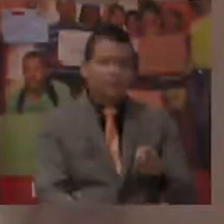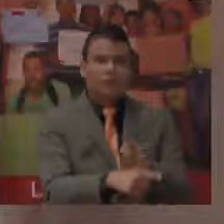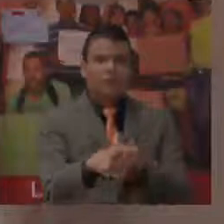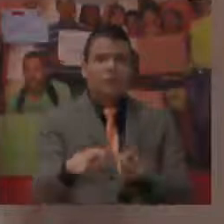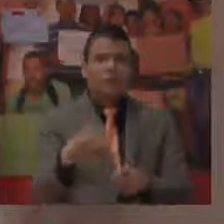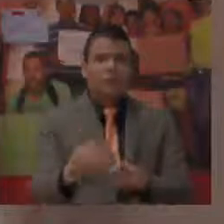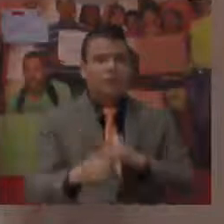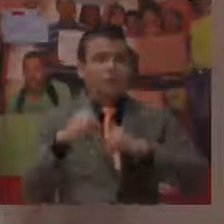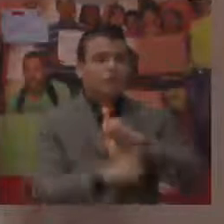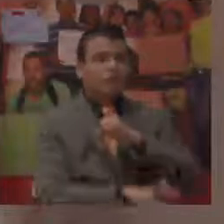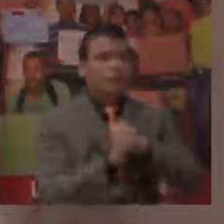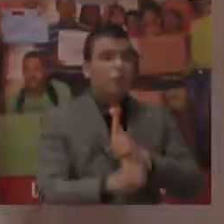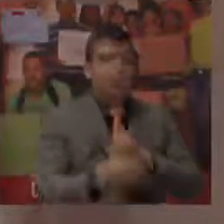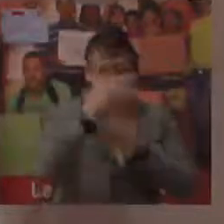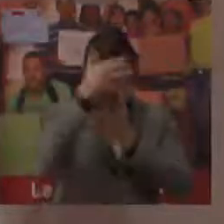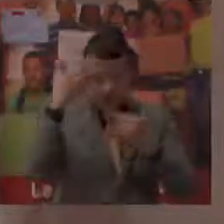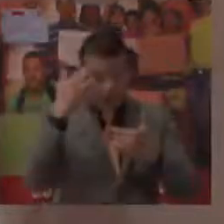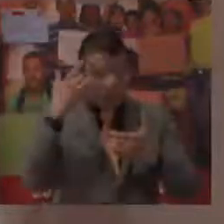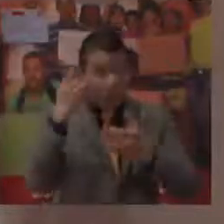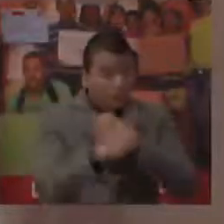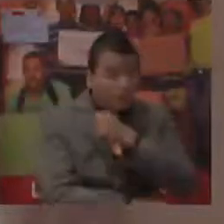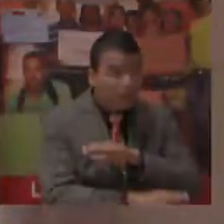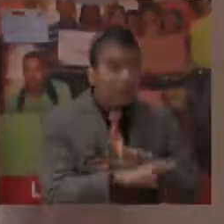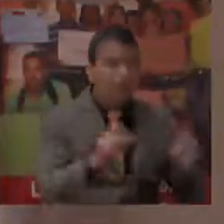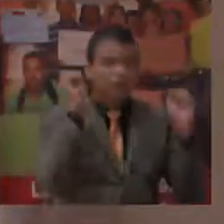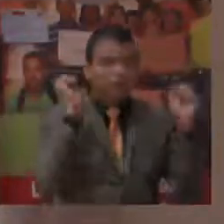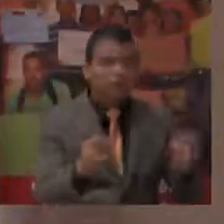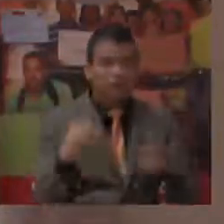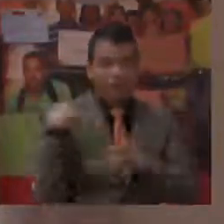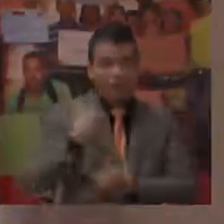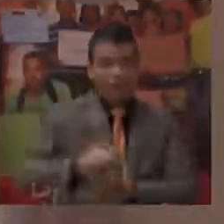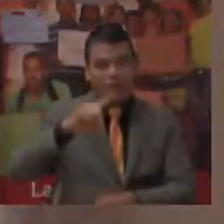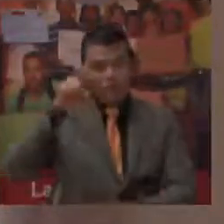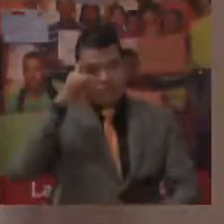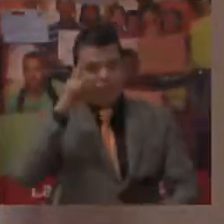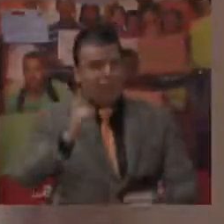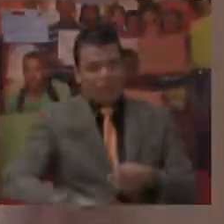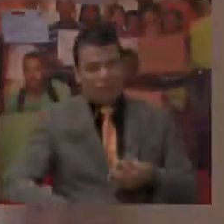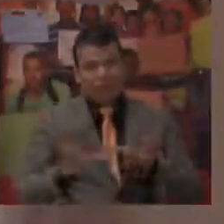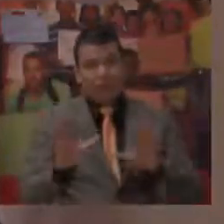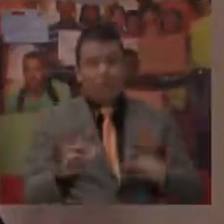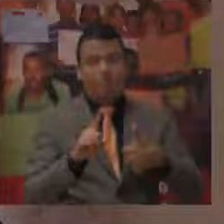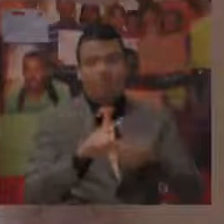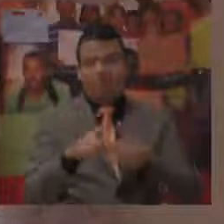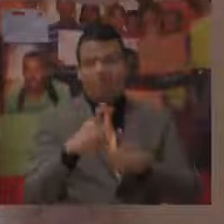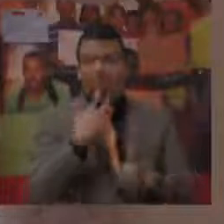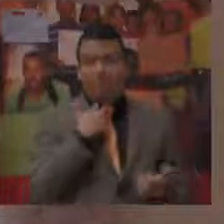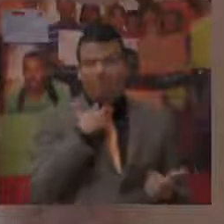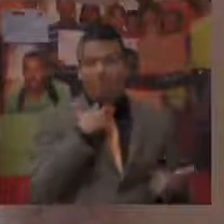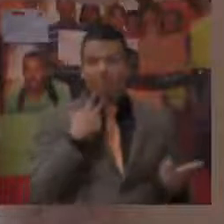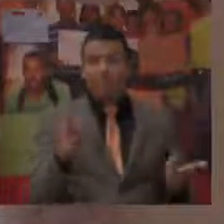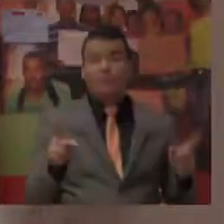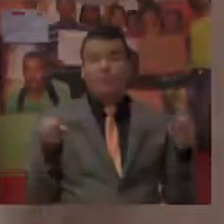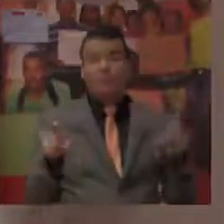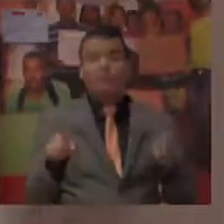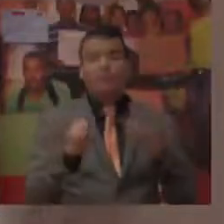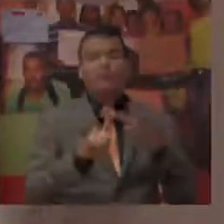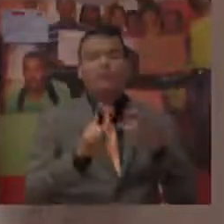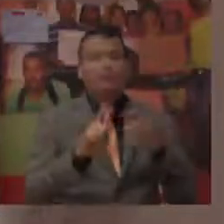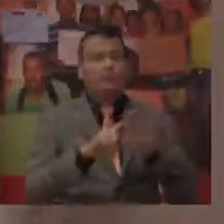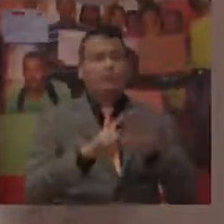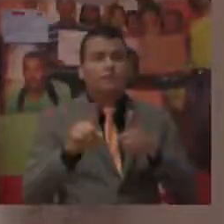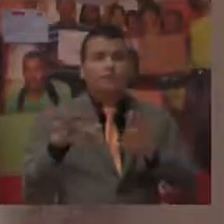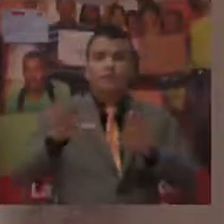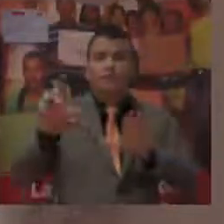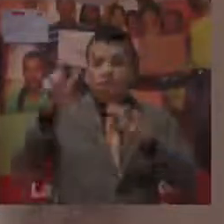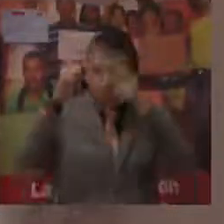sean condenadas por pertenecer a los grupos armados organizados al margen de la ley. Primera dificultad, en temas de contratación con el